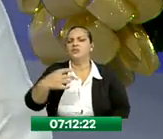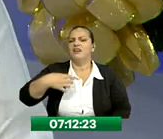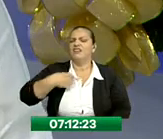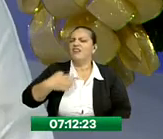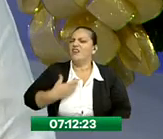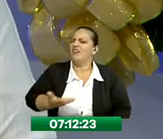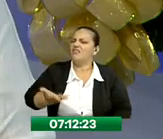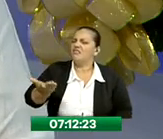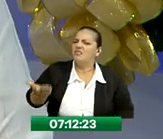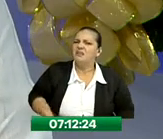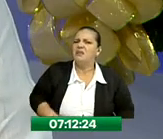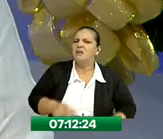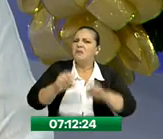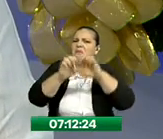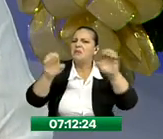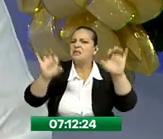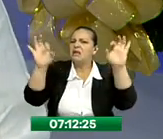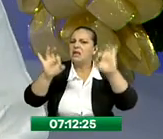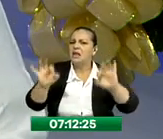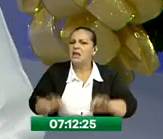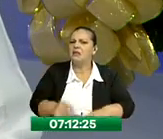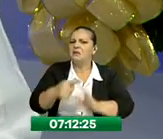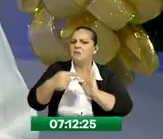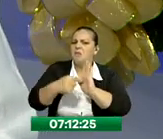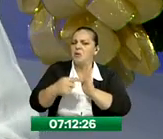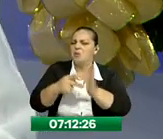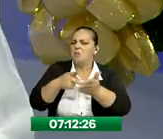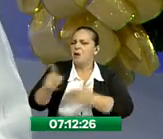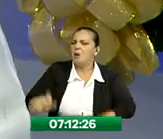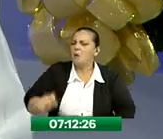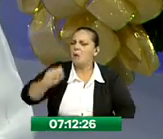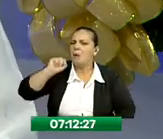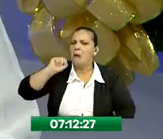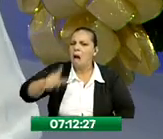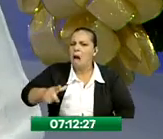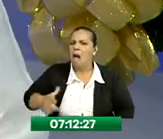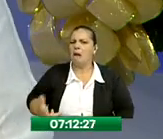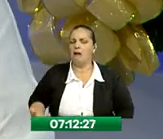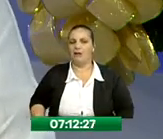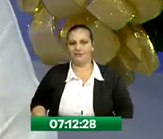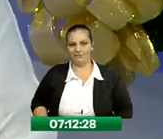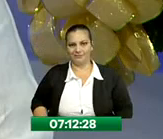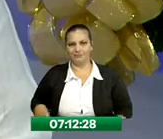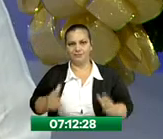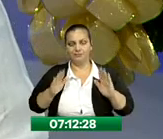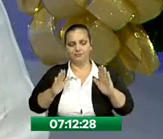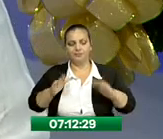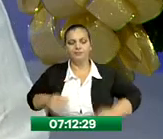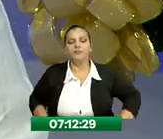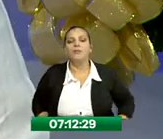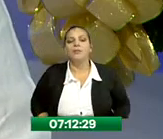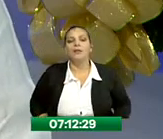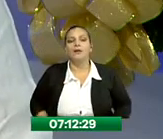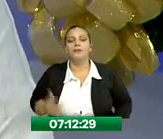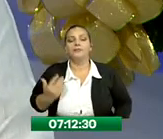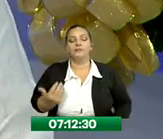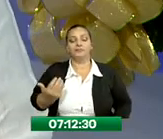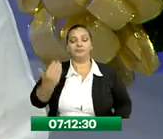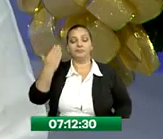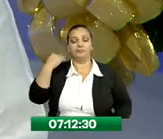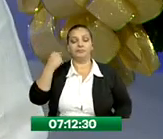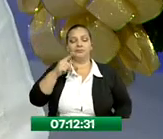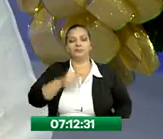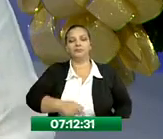fundamental relacionado al terremoto de las provincias de Manabí y Esmeraldas con Prisa, que es una empresa que se dedica a estos